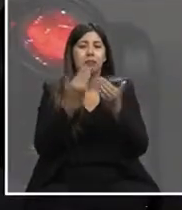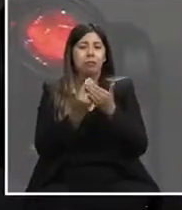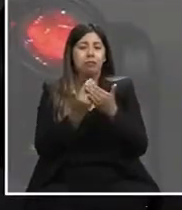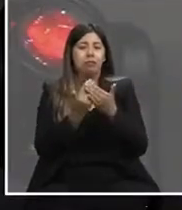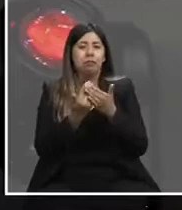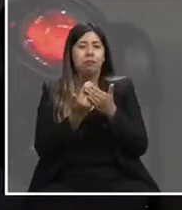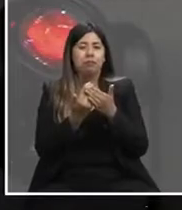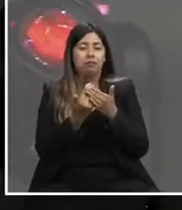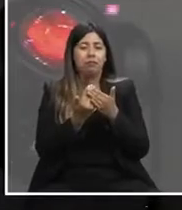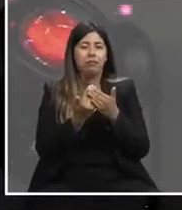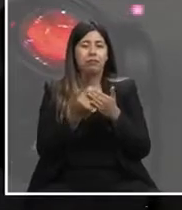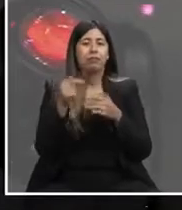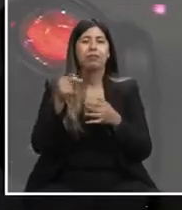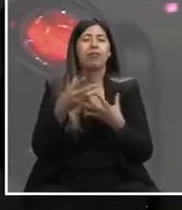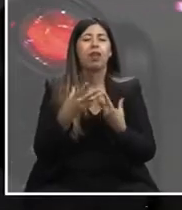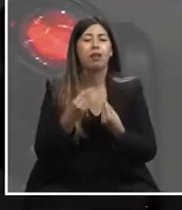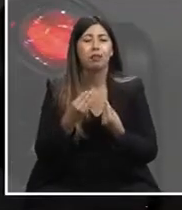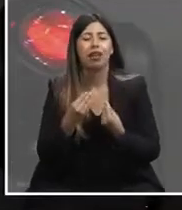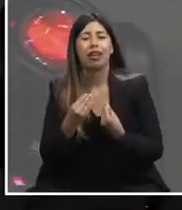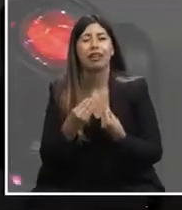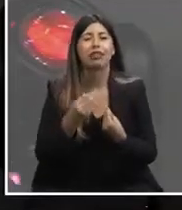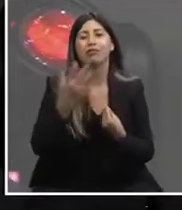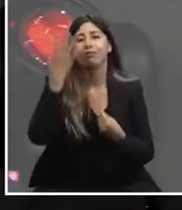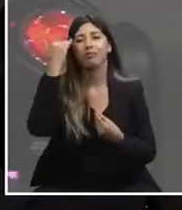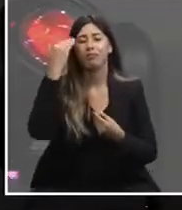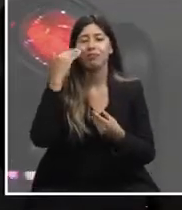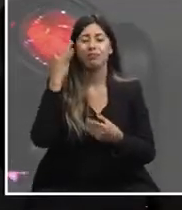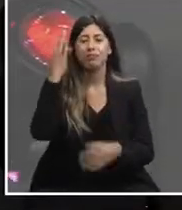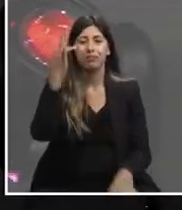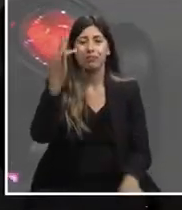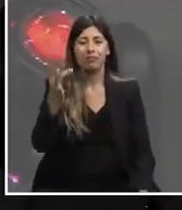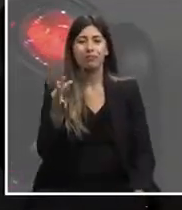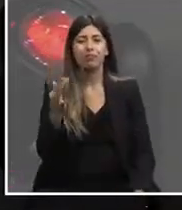muchas de esos miedos y esa incertidumbre es